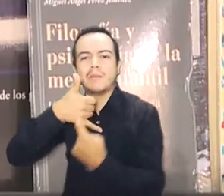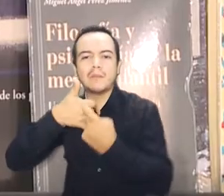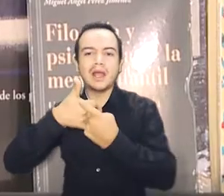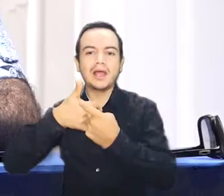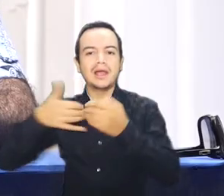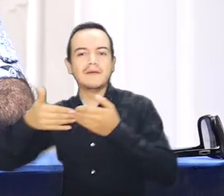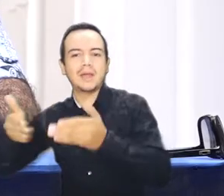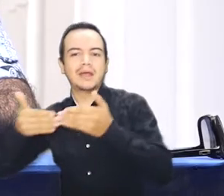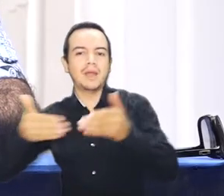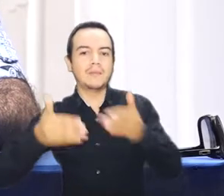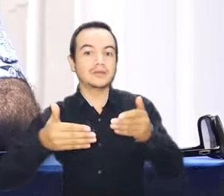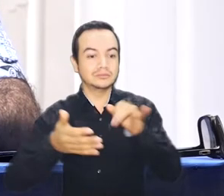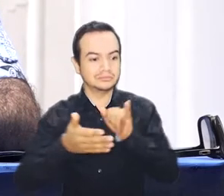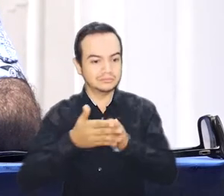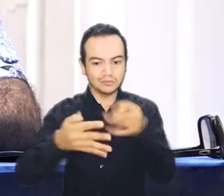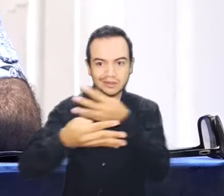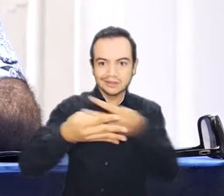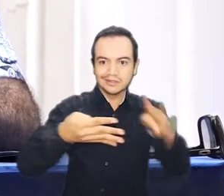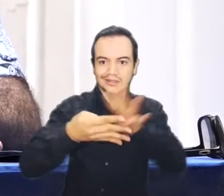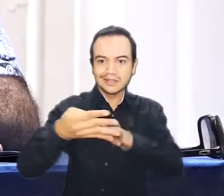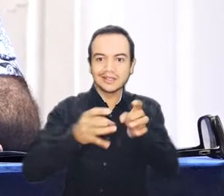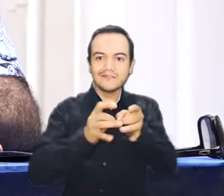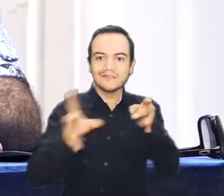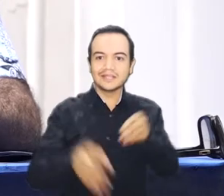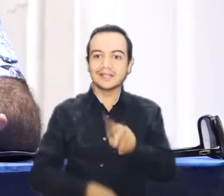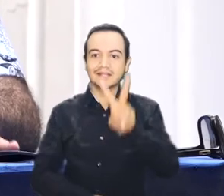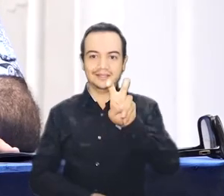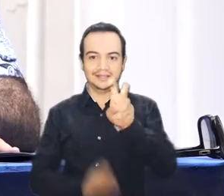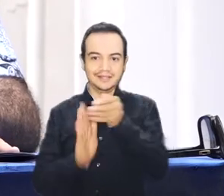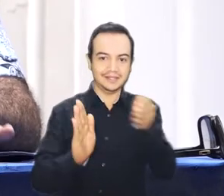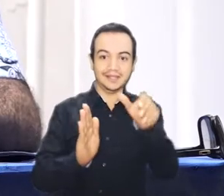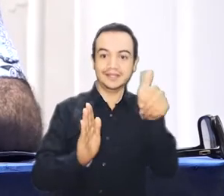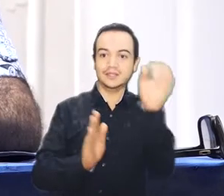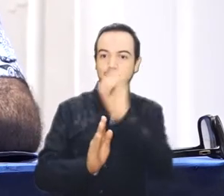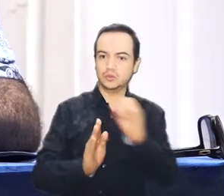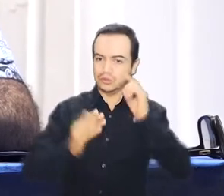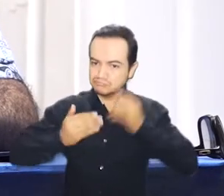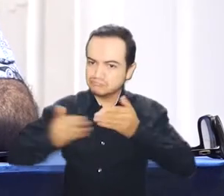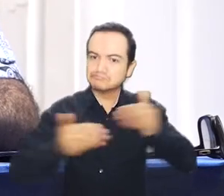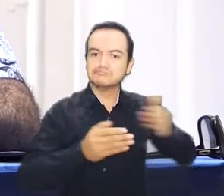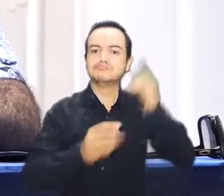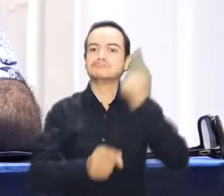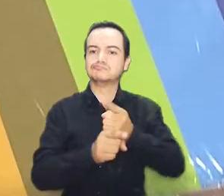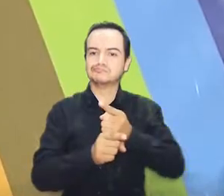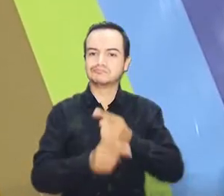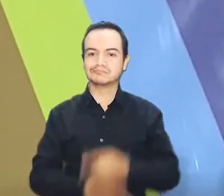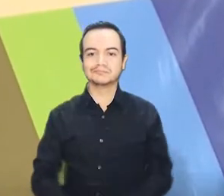Colombia, logramos conseguir dentro de ese calendario del 7 al 10 de octubre poderla